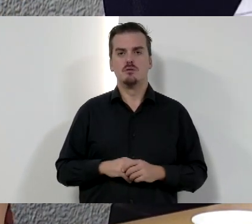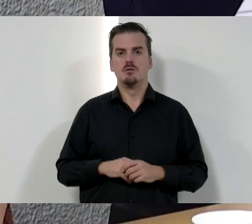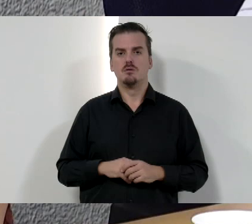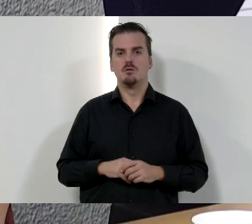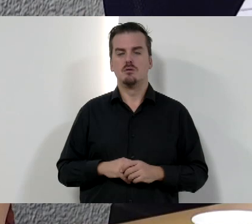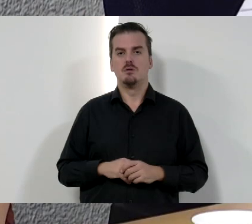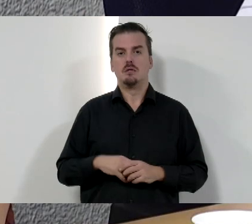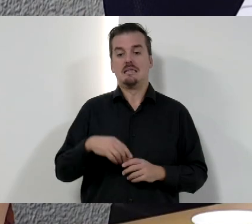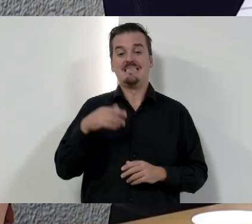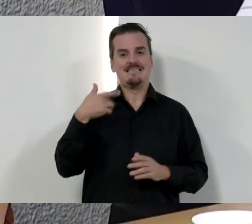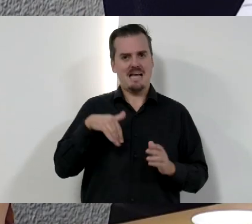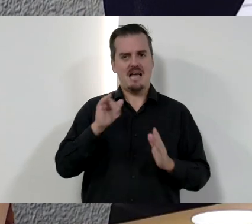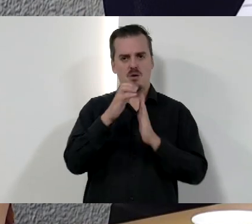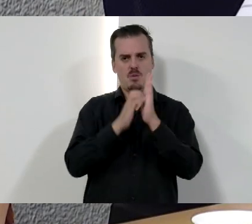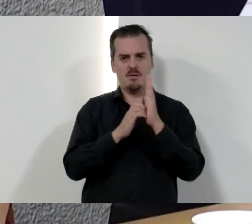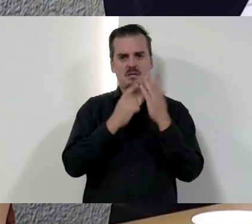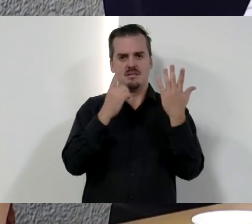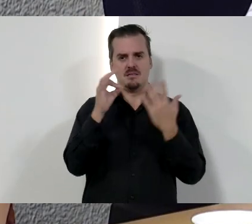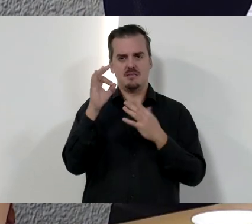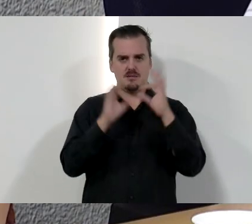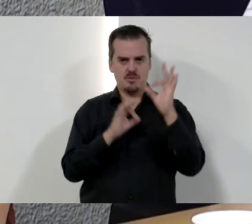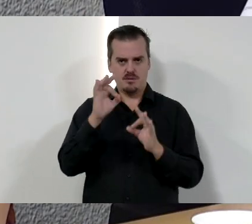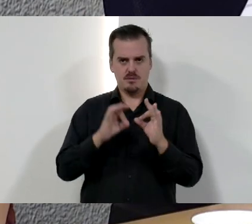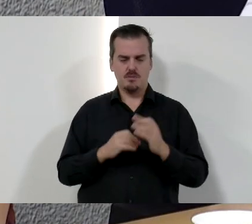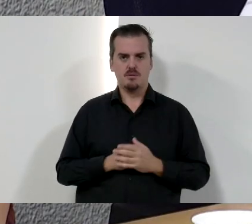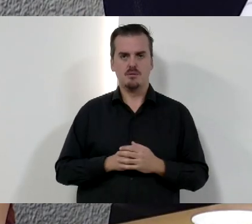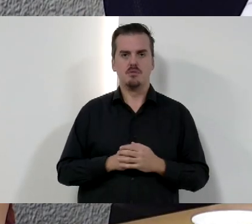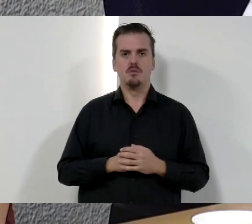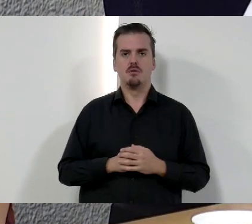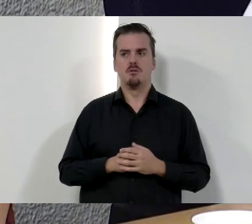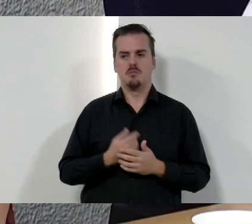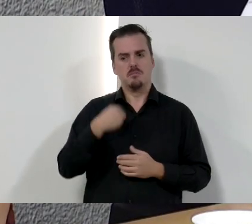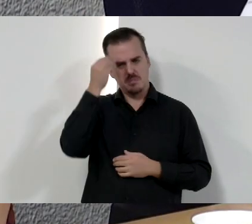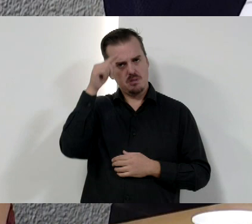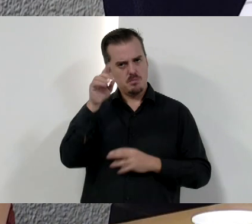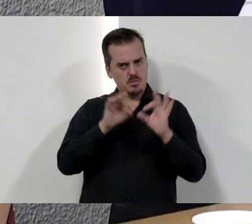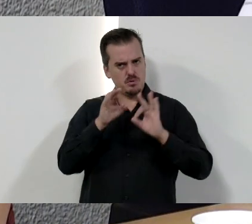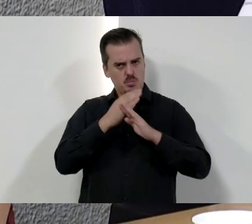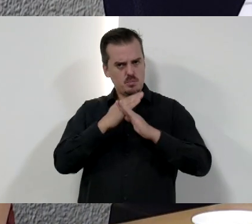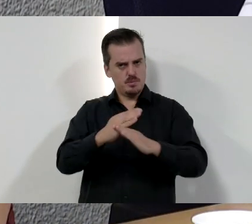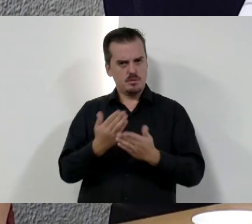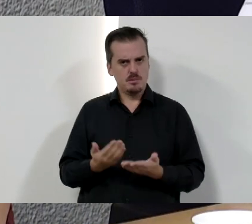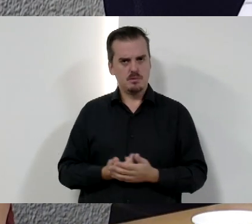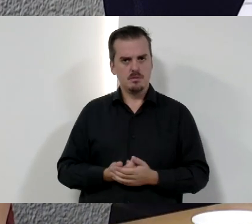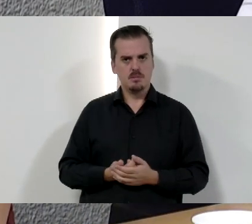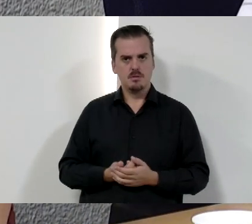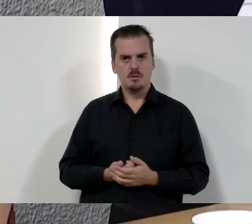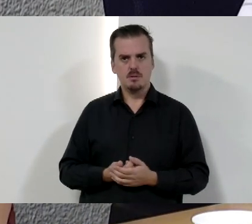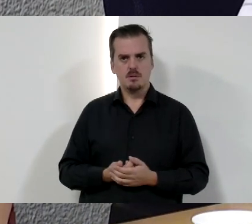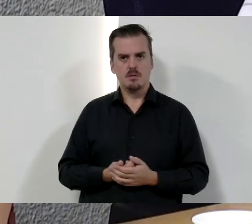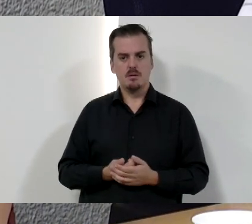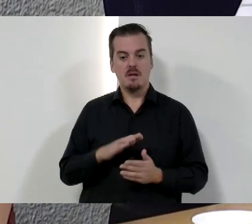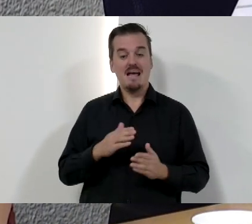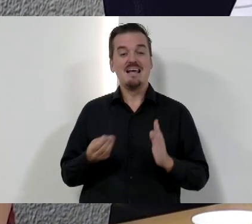60% para este tipo de instalaciones. Consideramos que es un porcentaje más que suficiente para potenciar este tipo